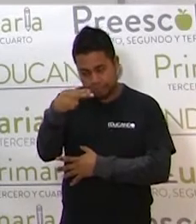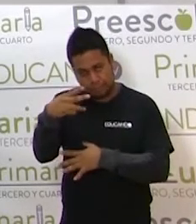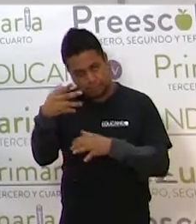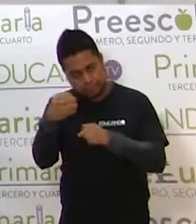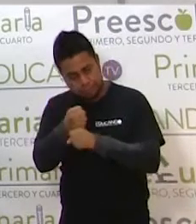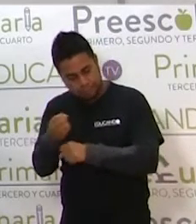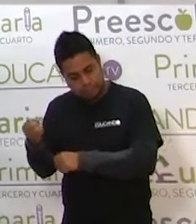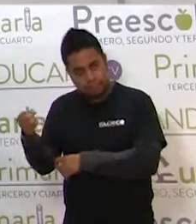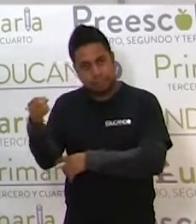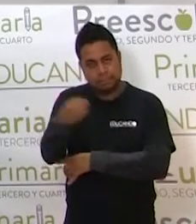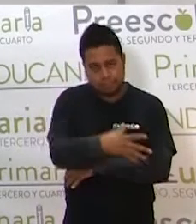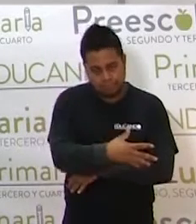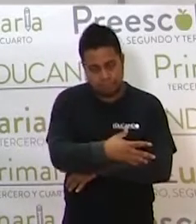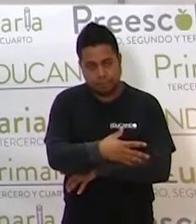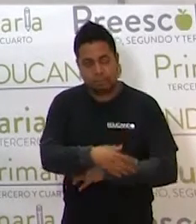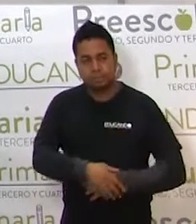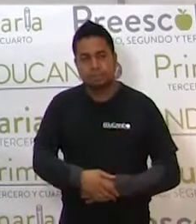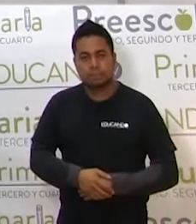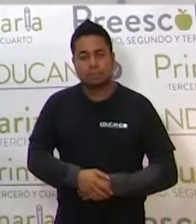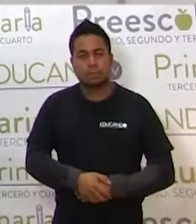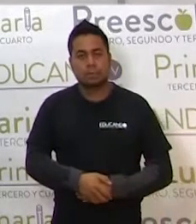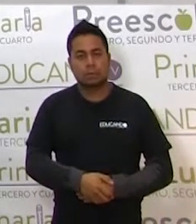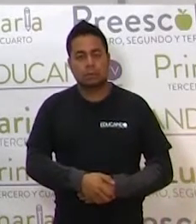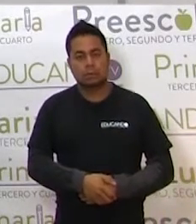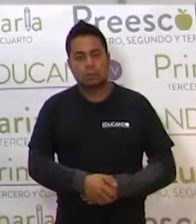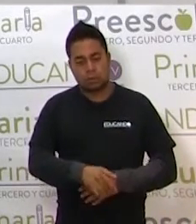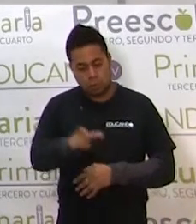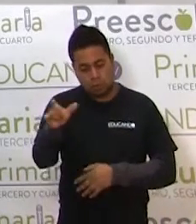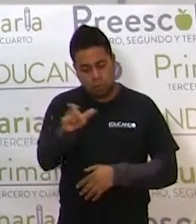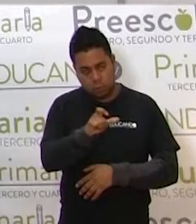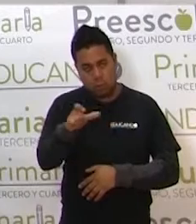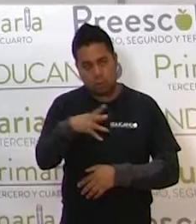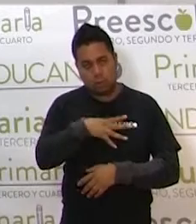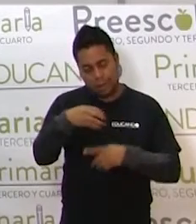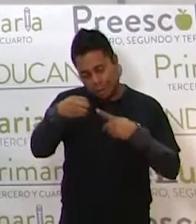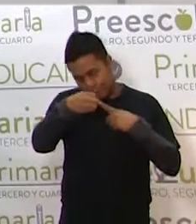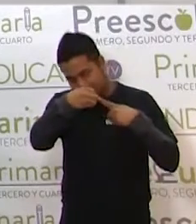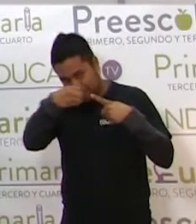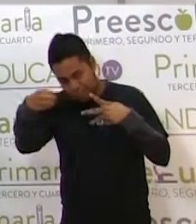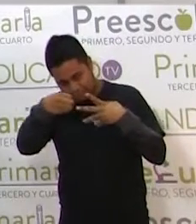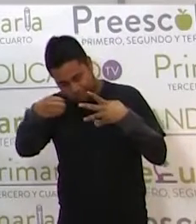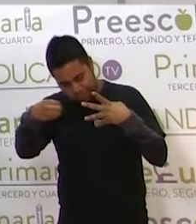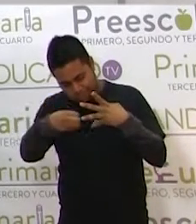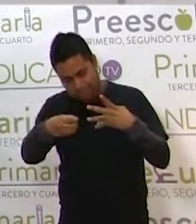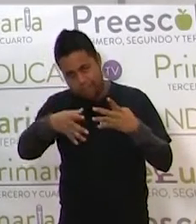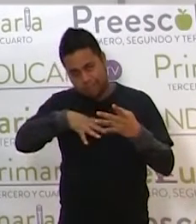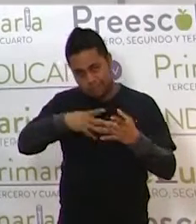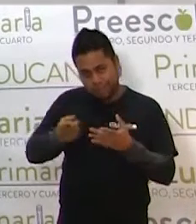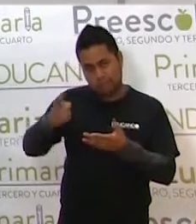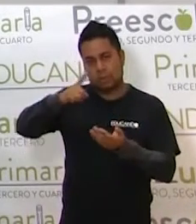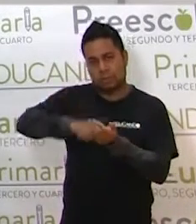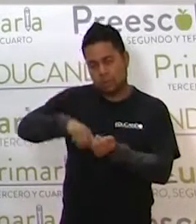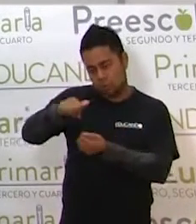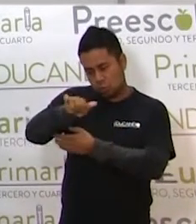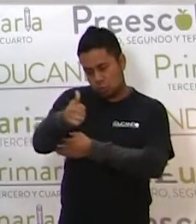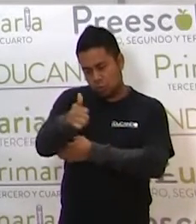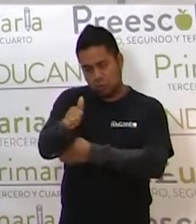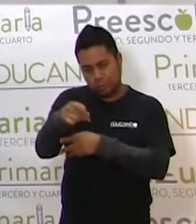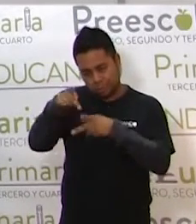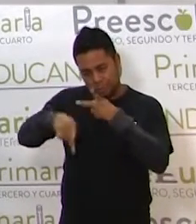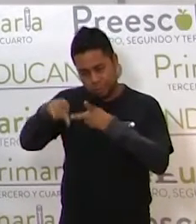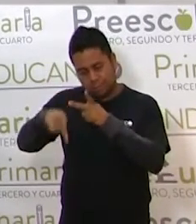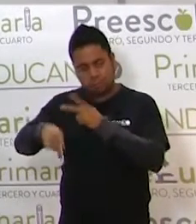bien cuando nuestro verso tiene en este caso 11 sílabas estamos